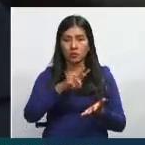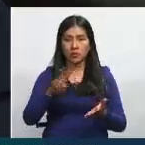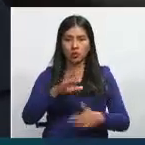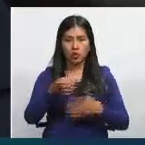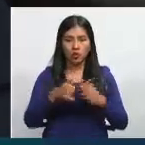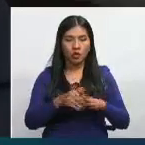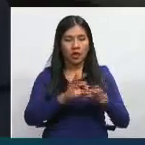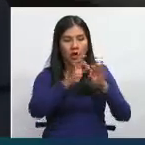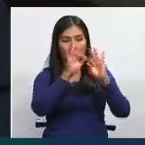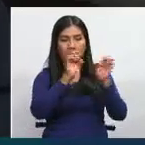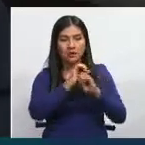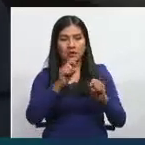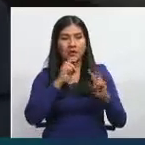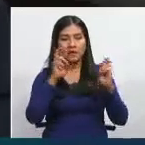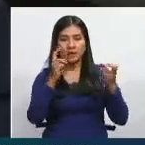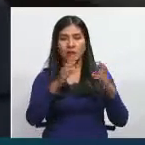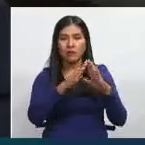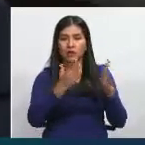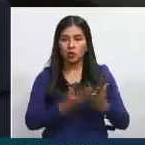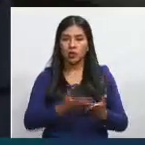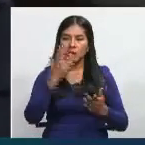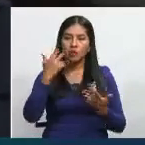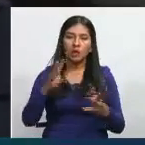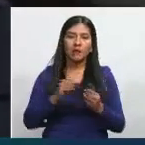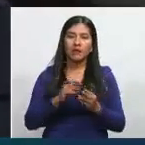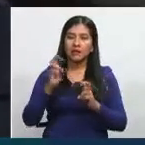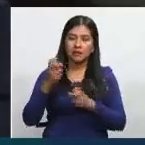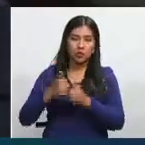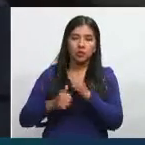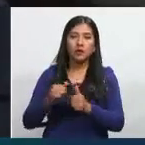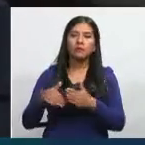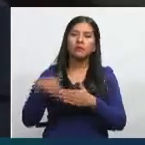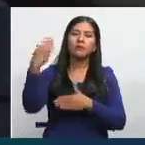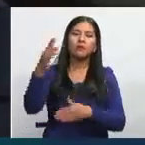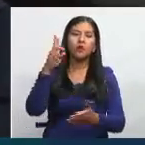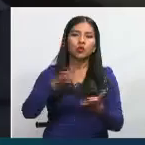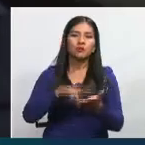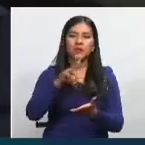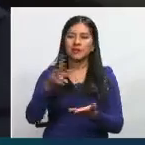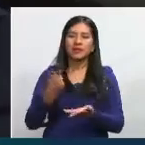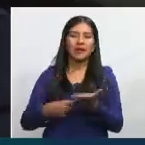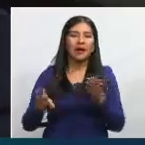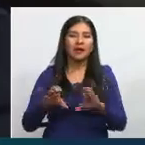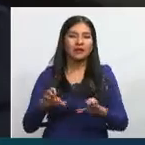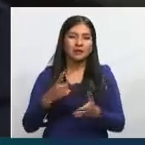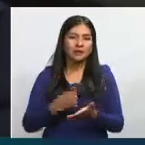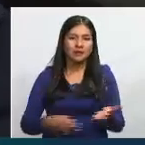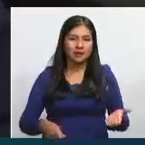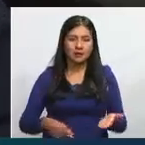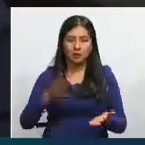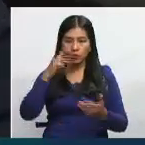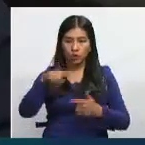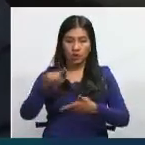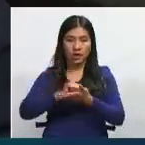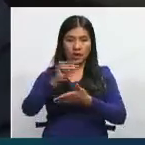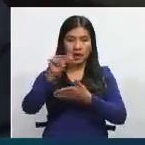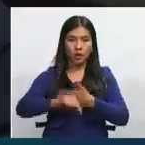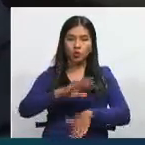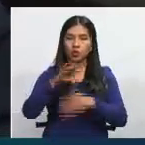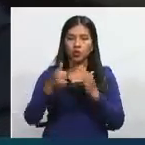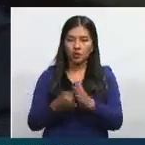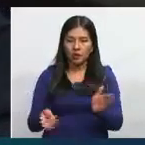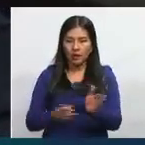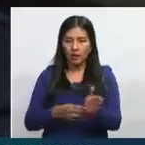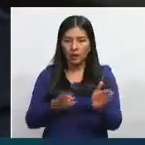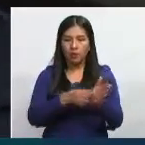se va a atender, según él, por el tema de las licitaciones, queremos saber qué va a hacer para el 2023, porque en agosto todo se aprueba, por supuesto,